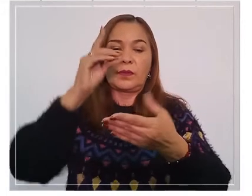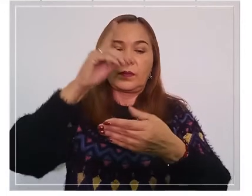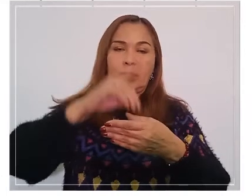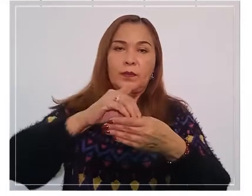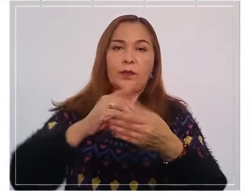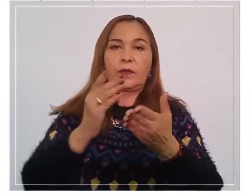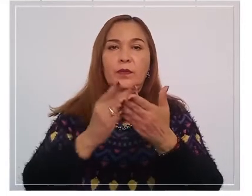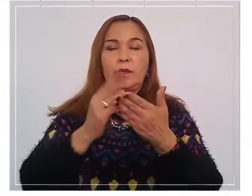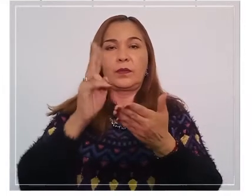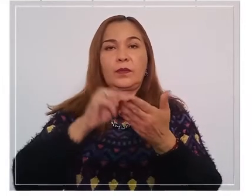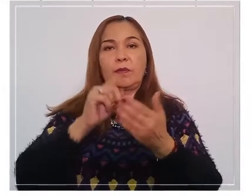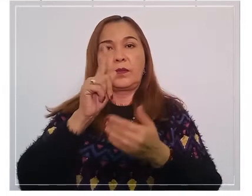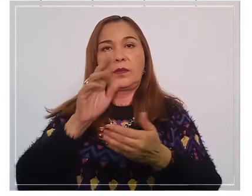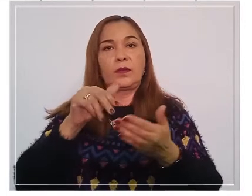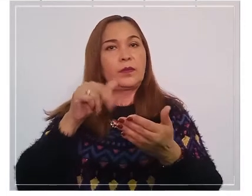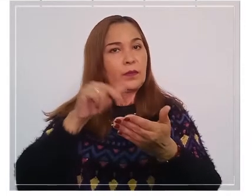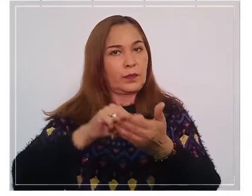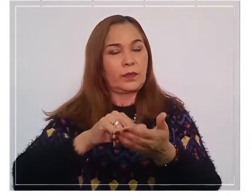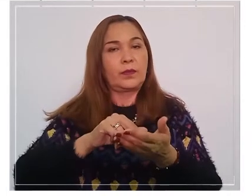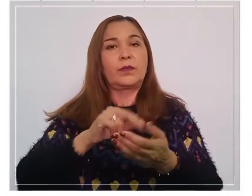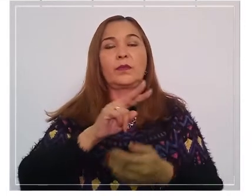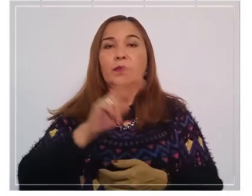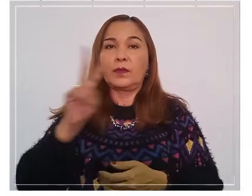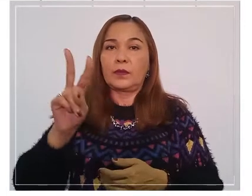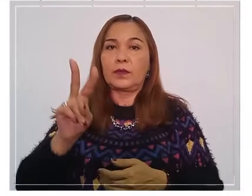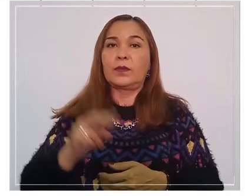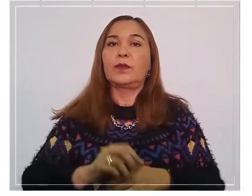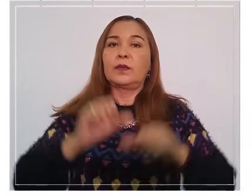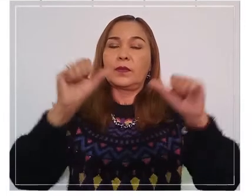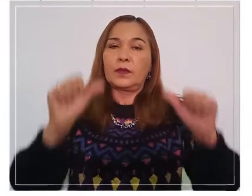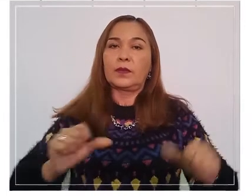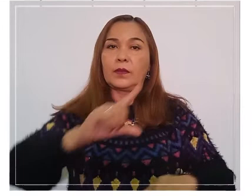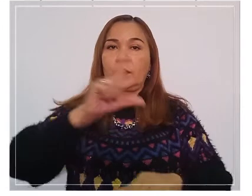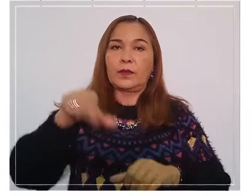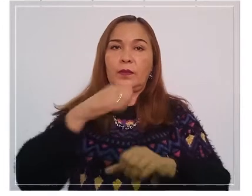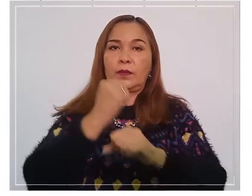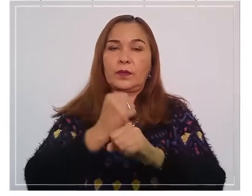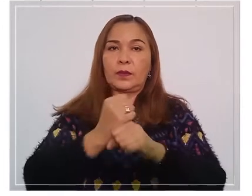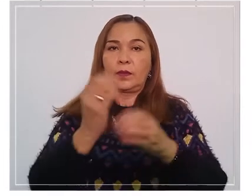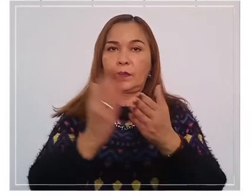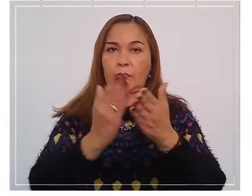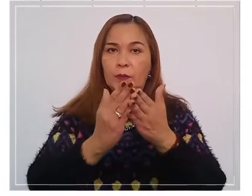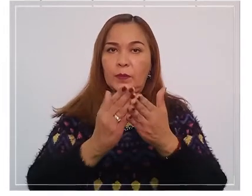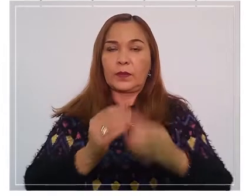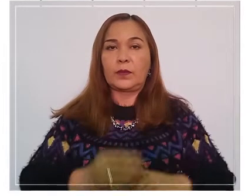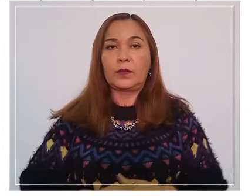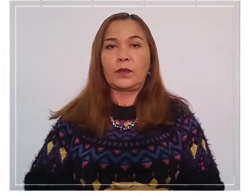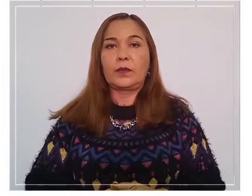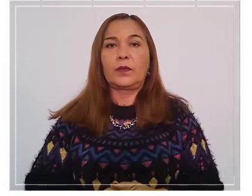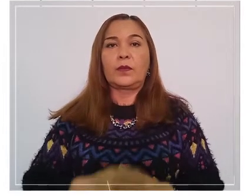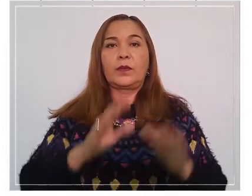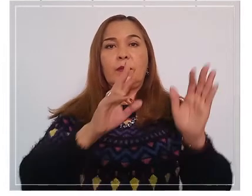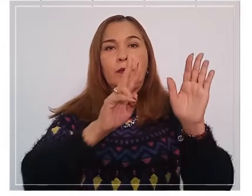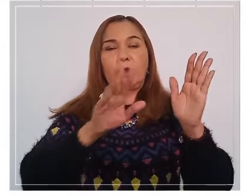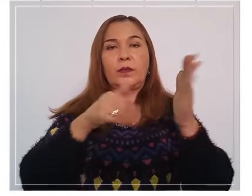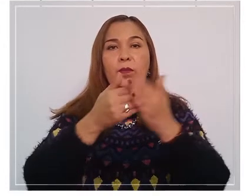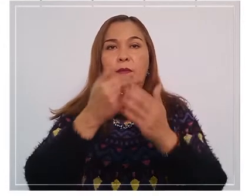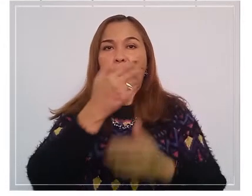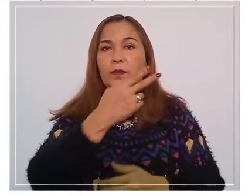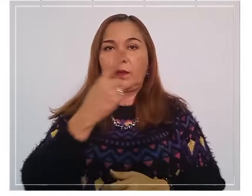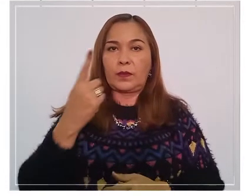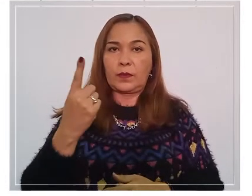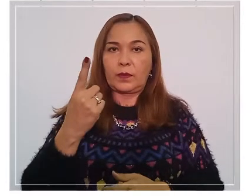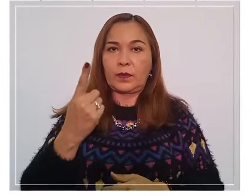periodo escolar 2021-2022 en el sistema de gestión escolar día 7 al día